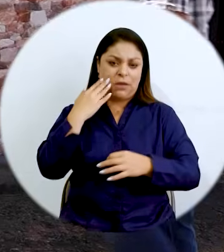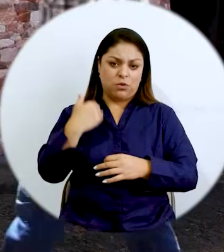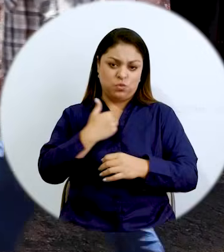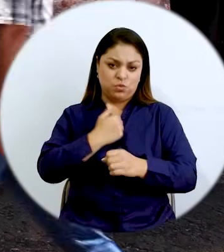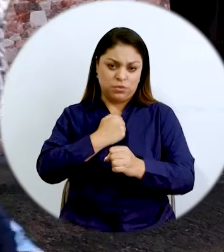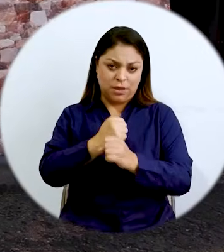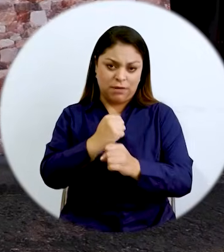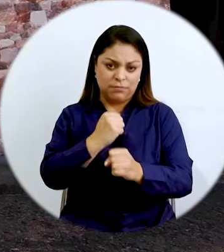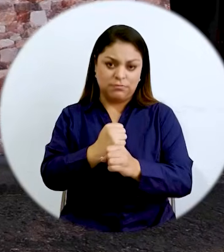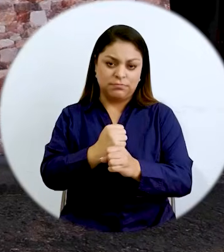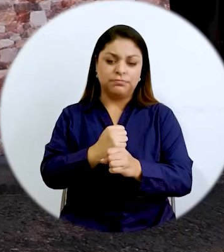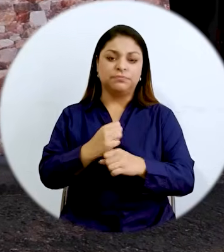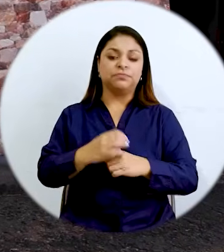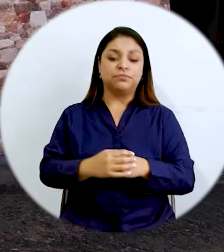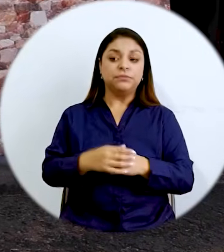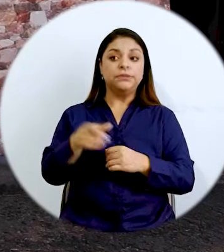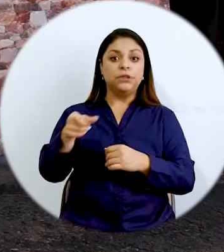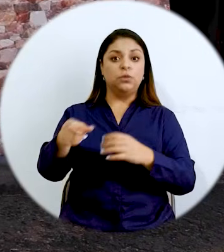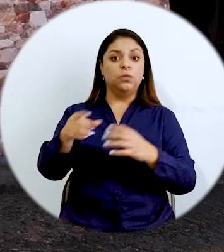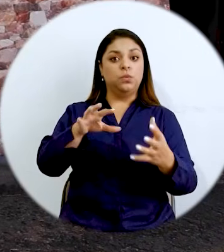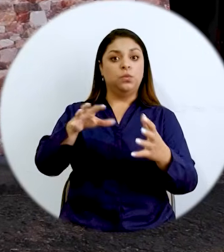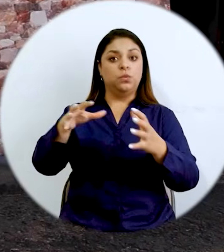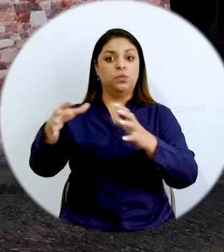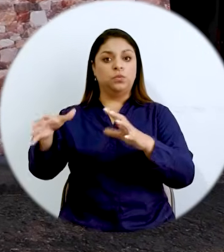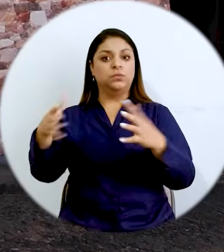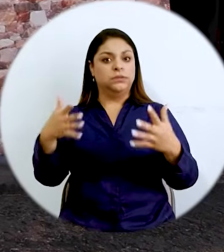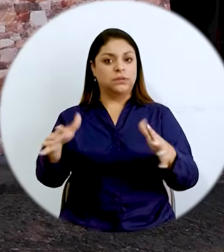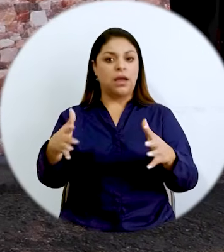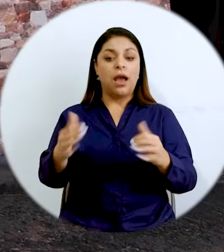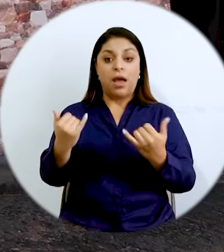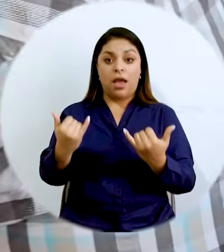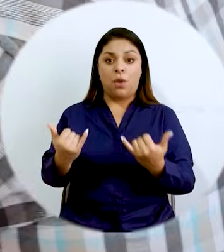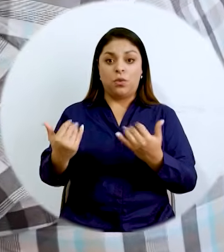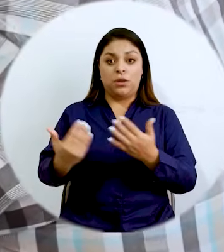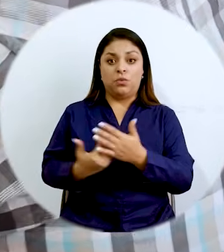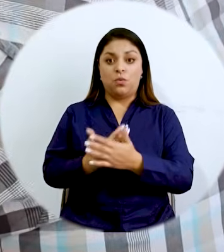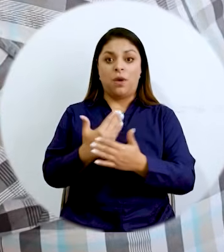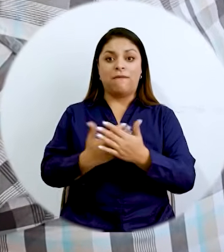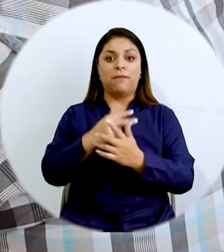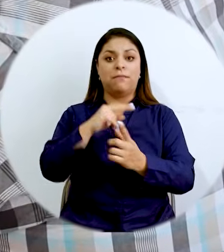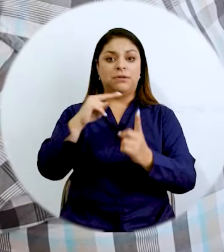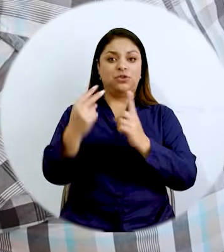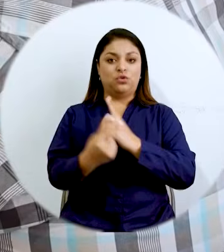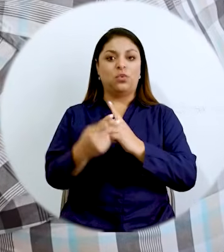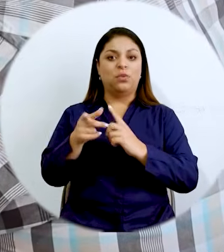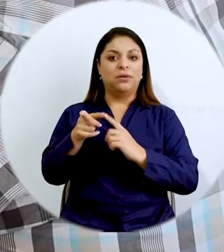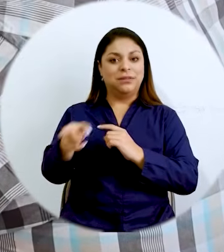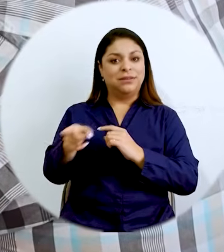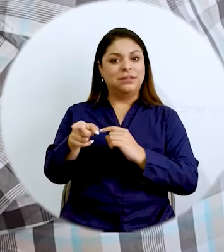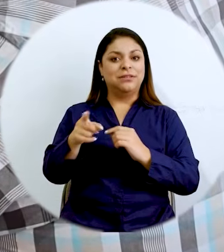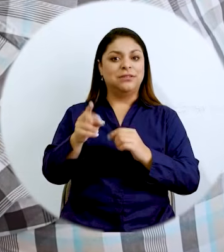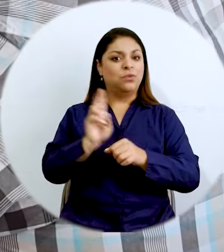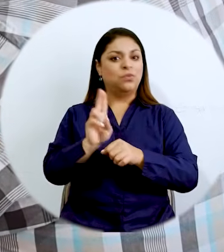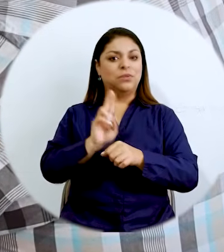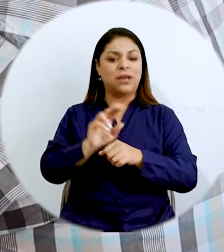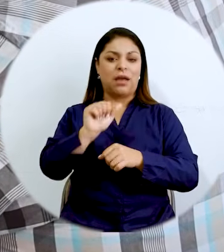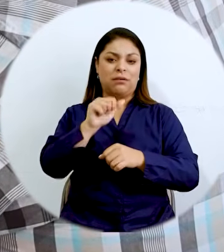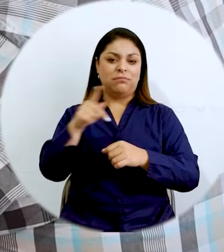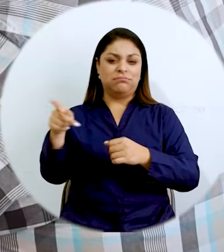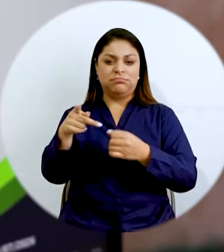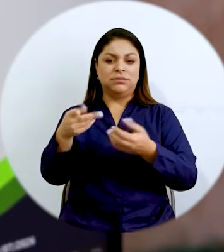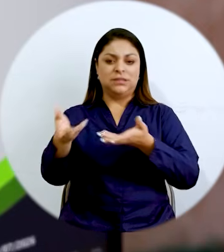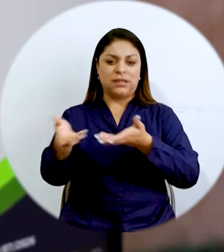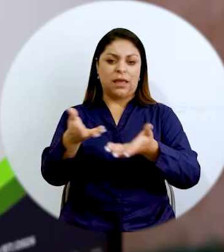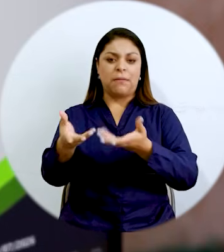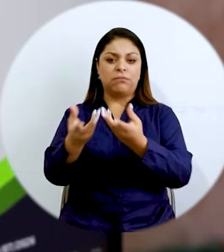¿verdad? Es muy importante. Ha evolucionado ya bastante. Ahorita con la nueva versión